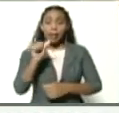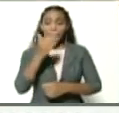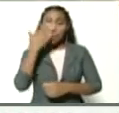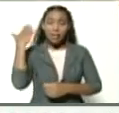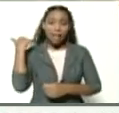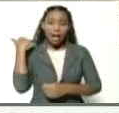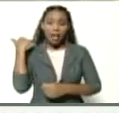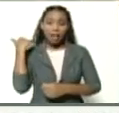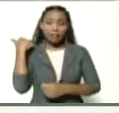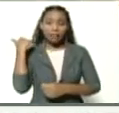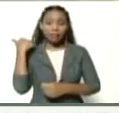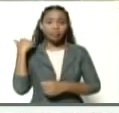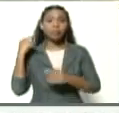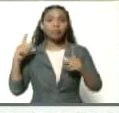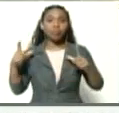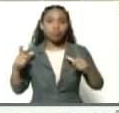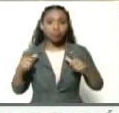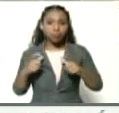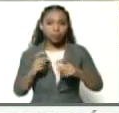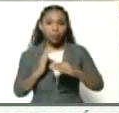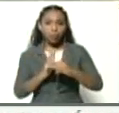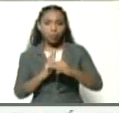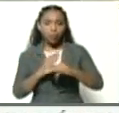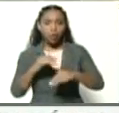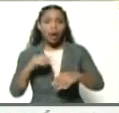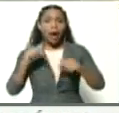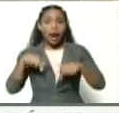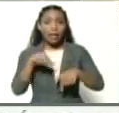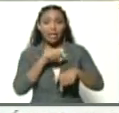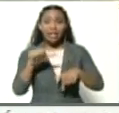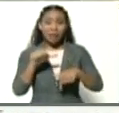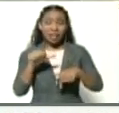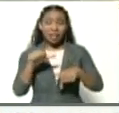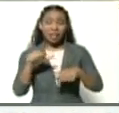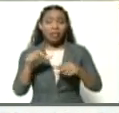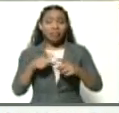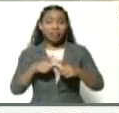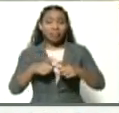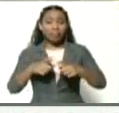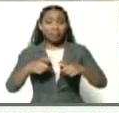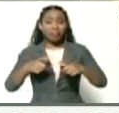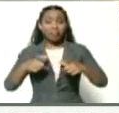habíamos desacelerado. Esta semana tuvo un crecimiento.